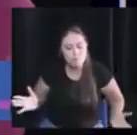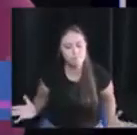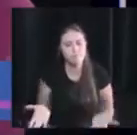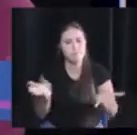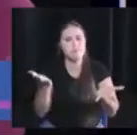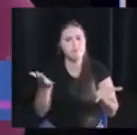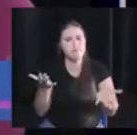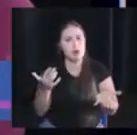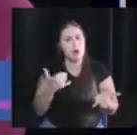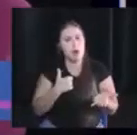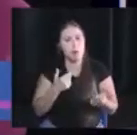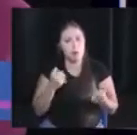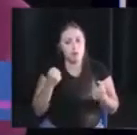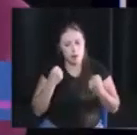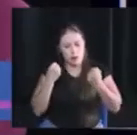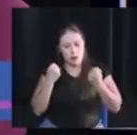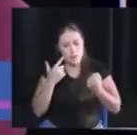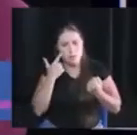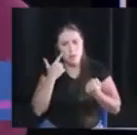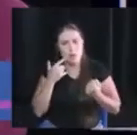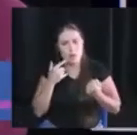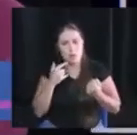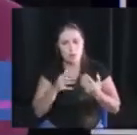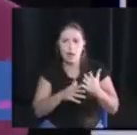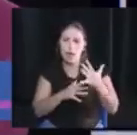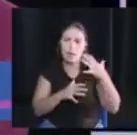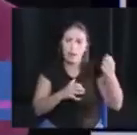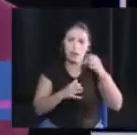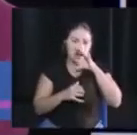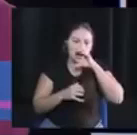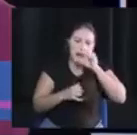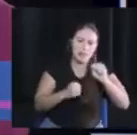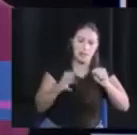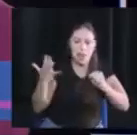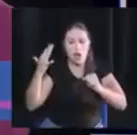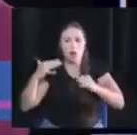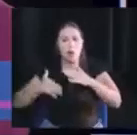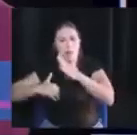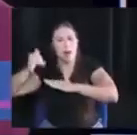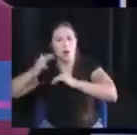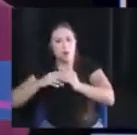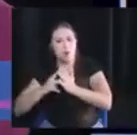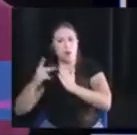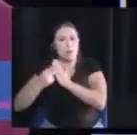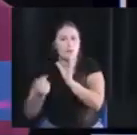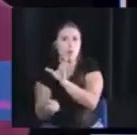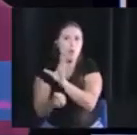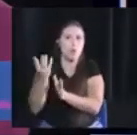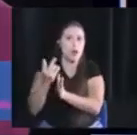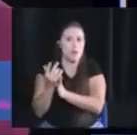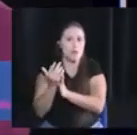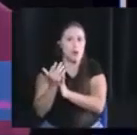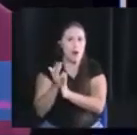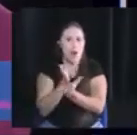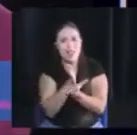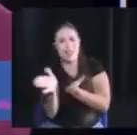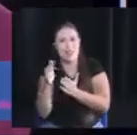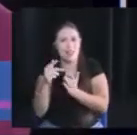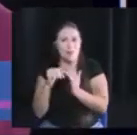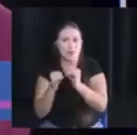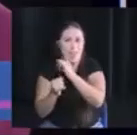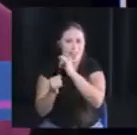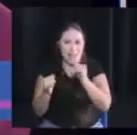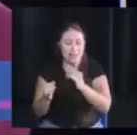adelante con las dos manos, con la mano de resistir y con la mano de construir el proyecto alternativo nuevo, porque si